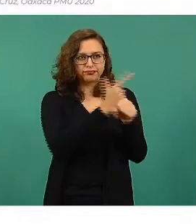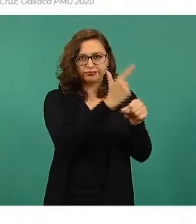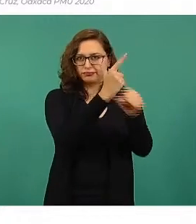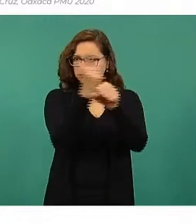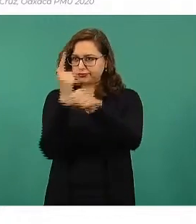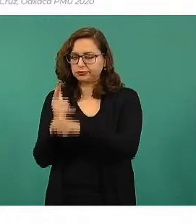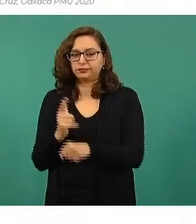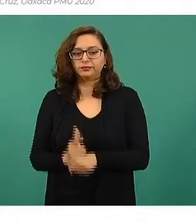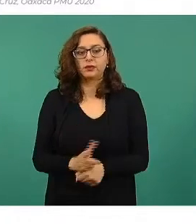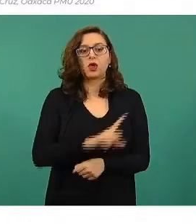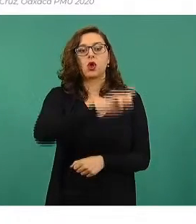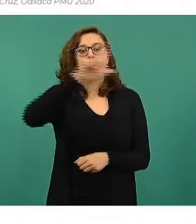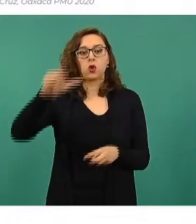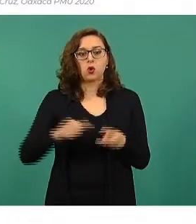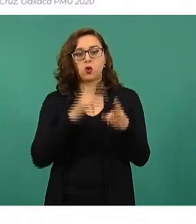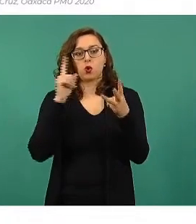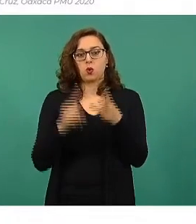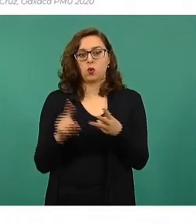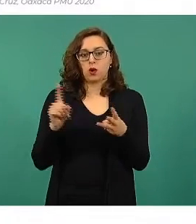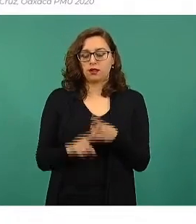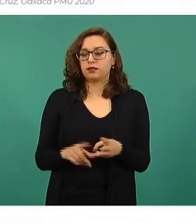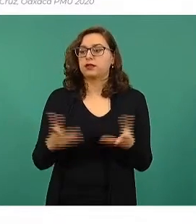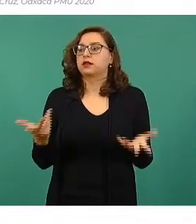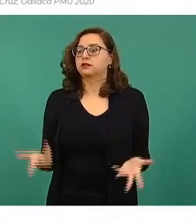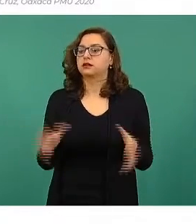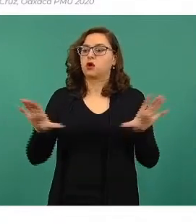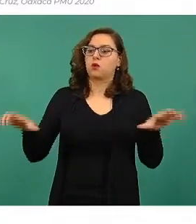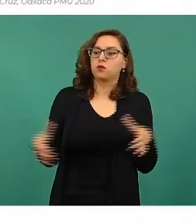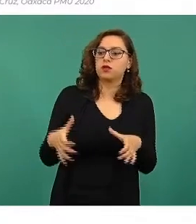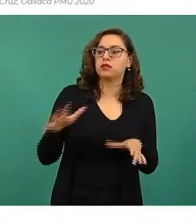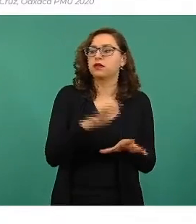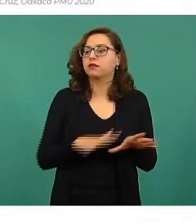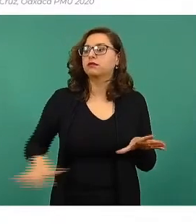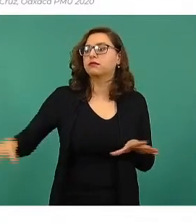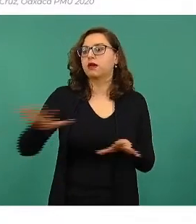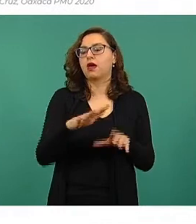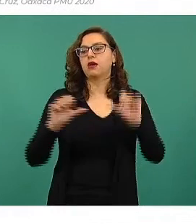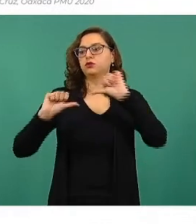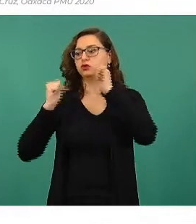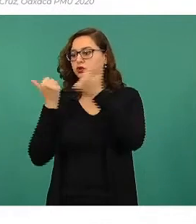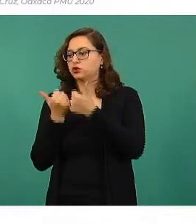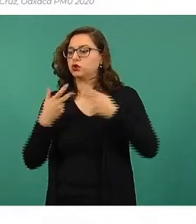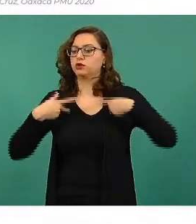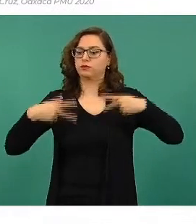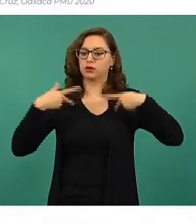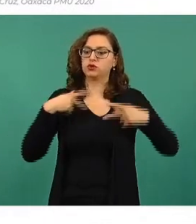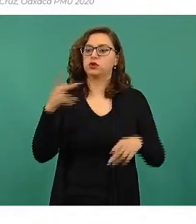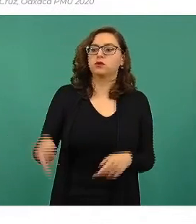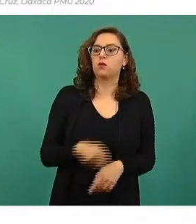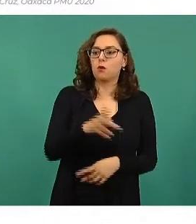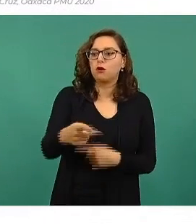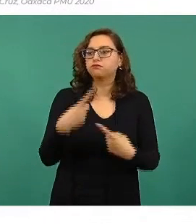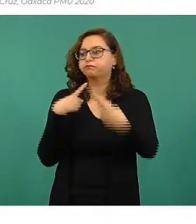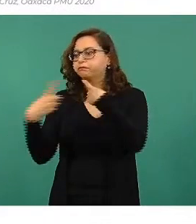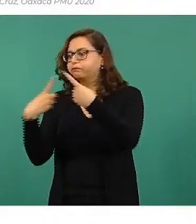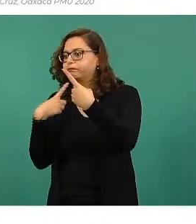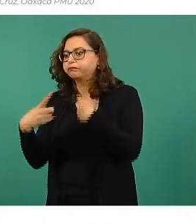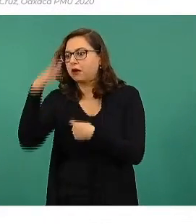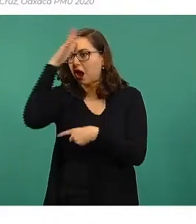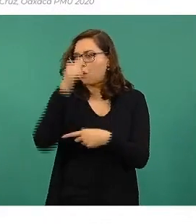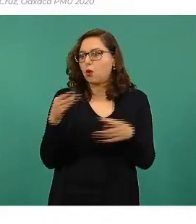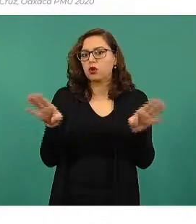de diseño comunitario con las propias sociedad civil, con el propio pueblo y las propias